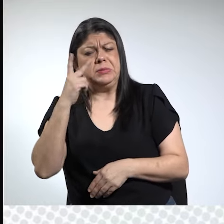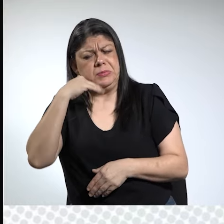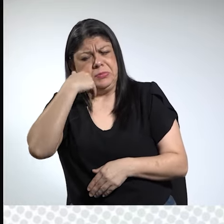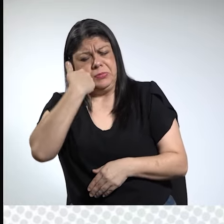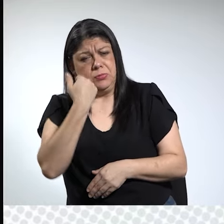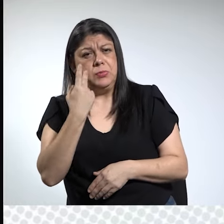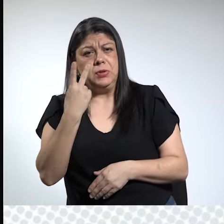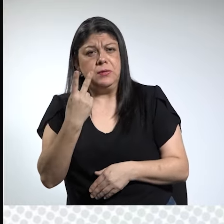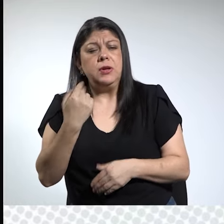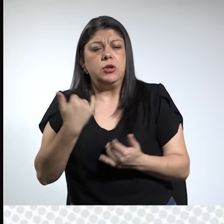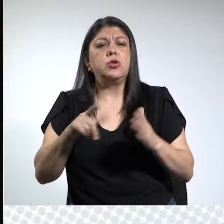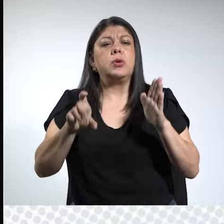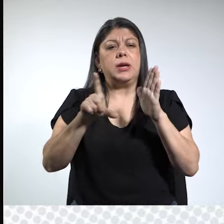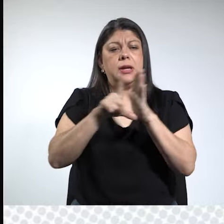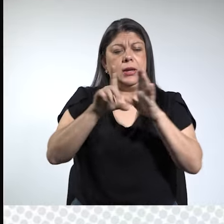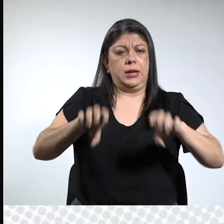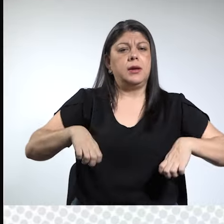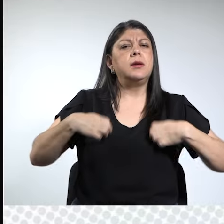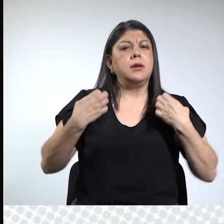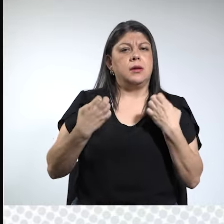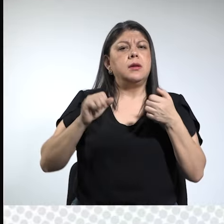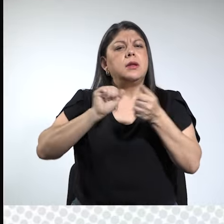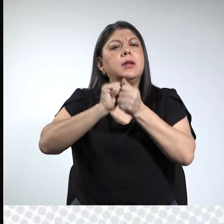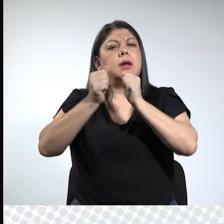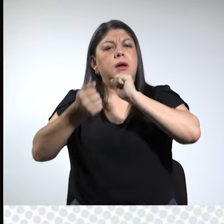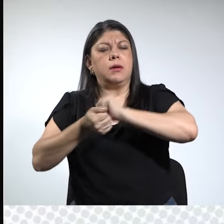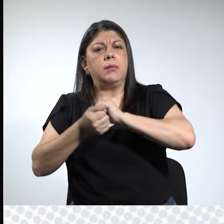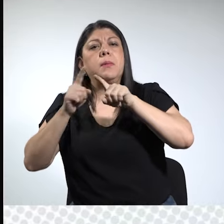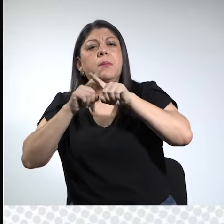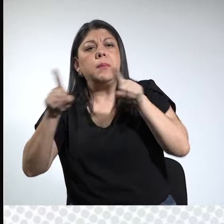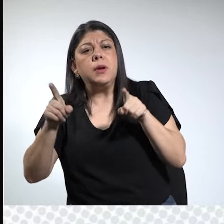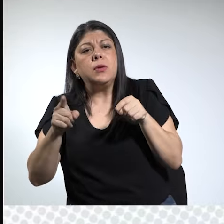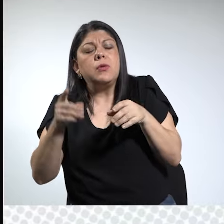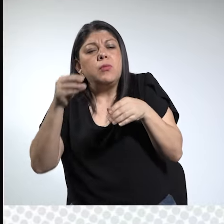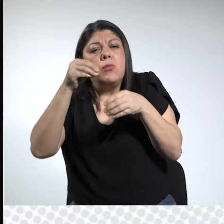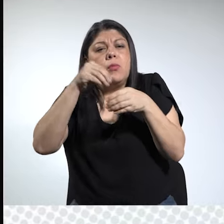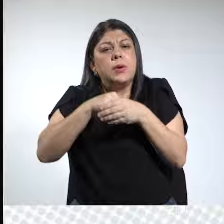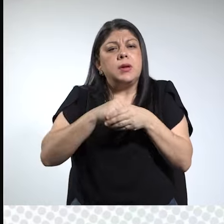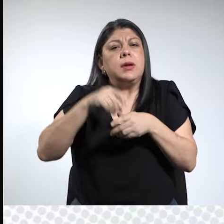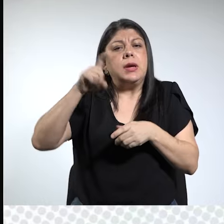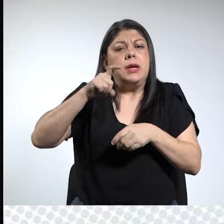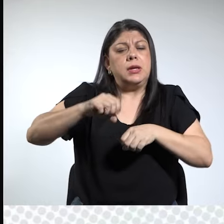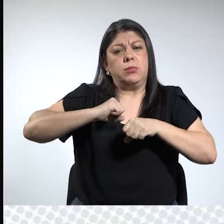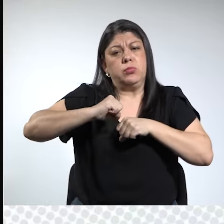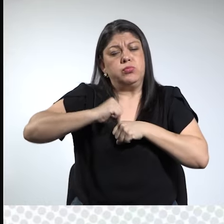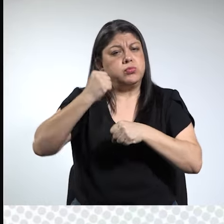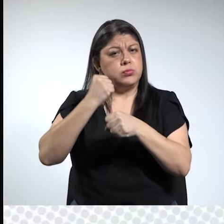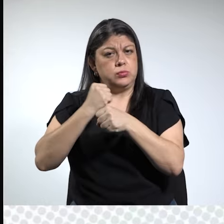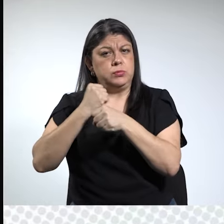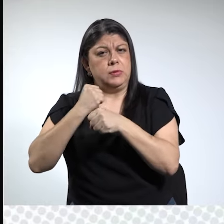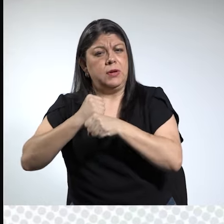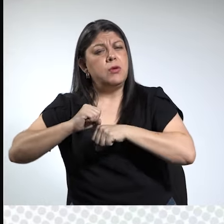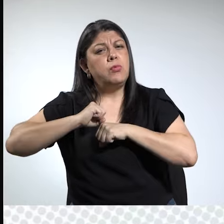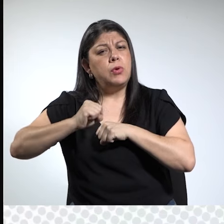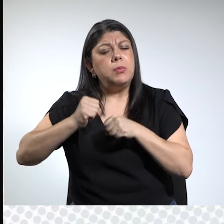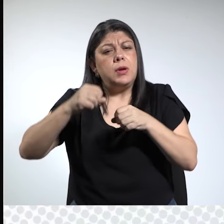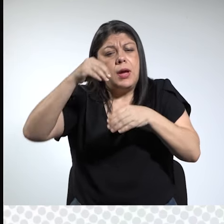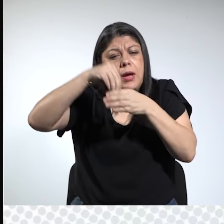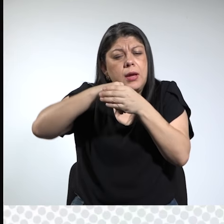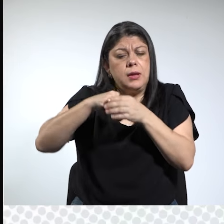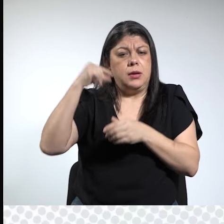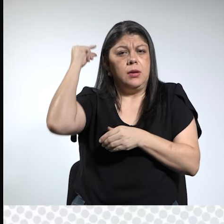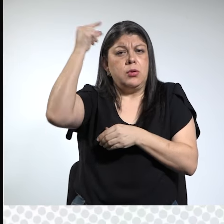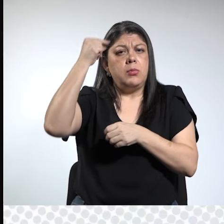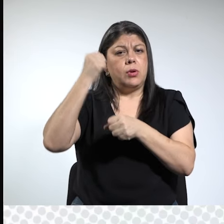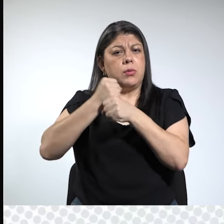yo sé que ya hay una ley y yo sé que ya lo están empezando a cambiar, pero es parte de lo que hay que acelerar un poco y ahí es donde entra la labor del